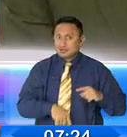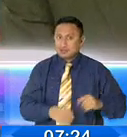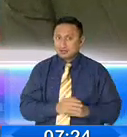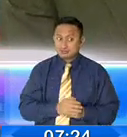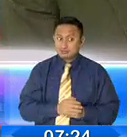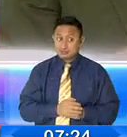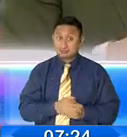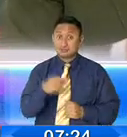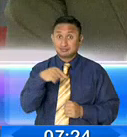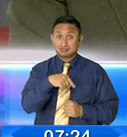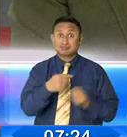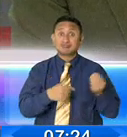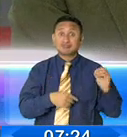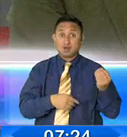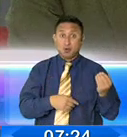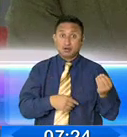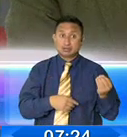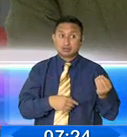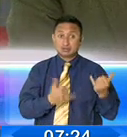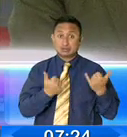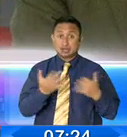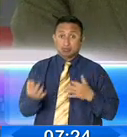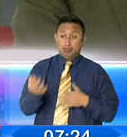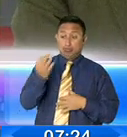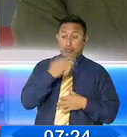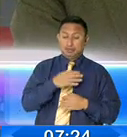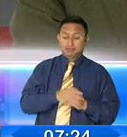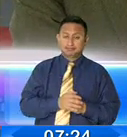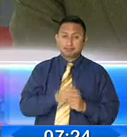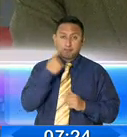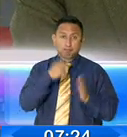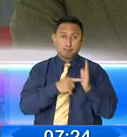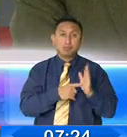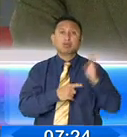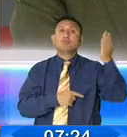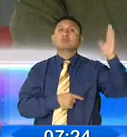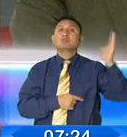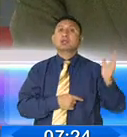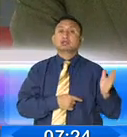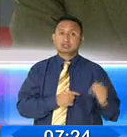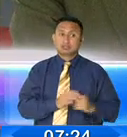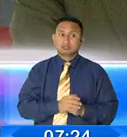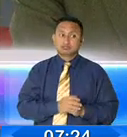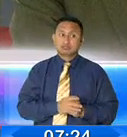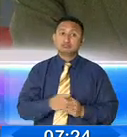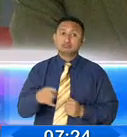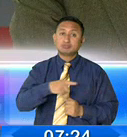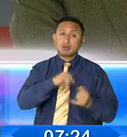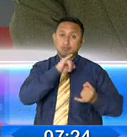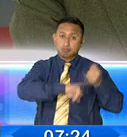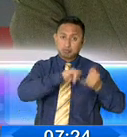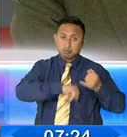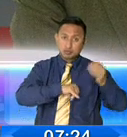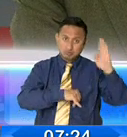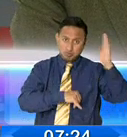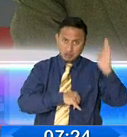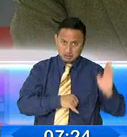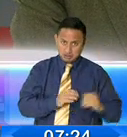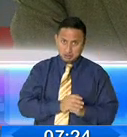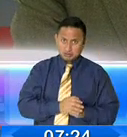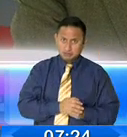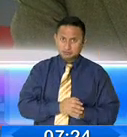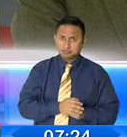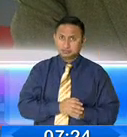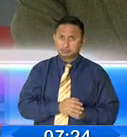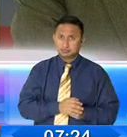estos jóvenes se están contagiando. En Brasil, por ejemplo, esta cepa de la cepa brasilera de origen